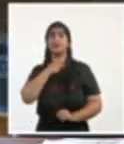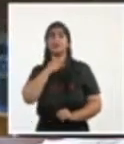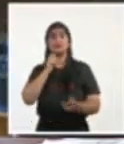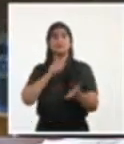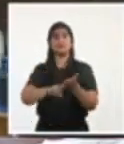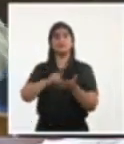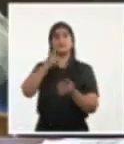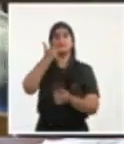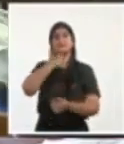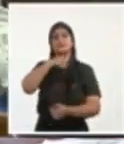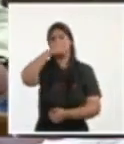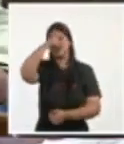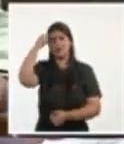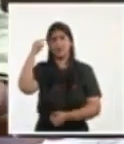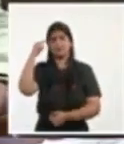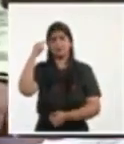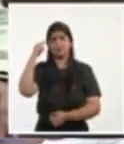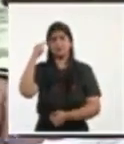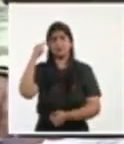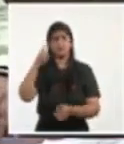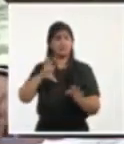números de fallecidos.